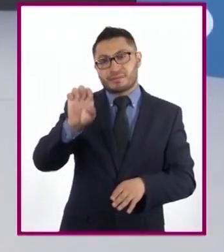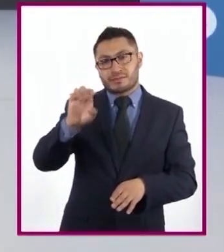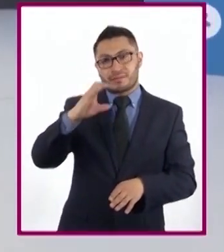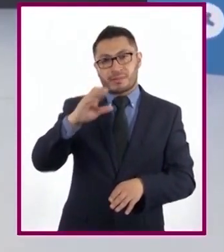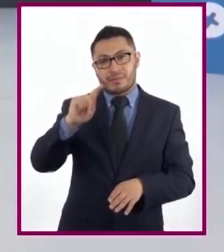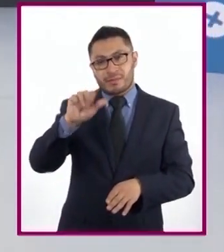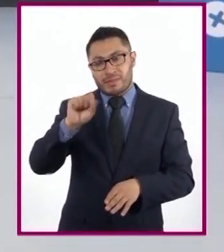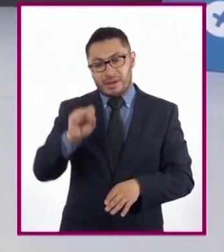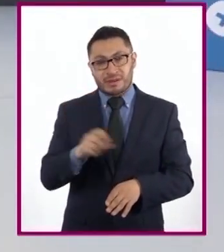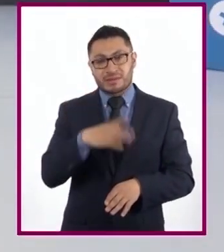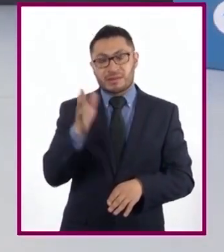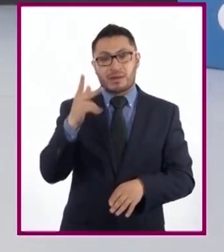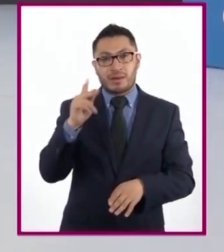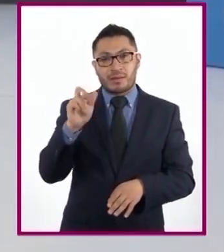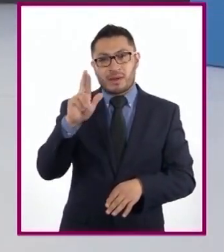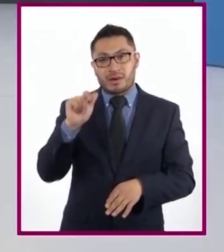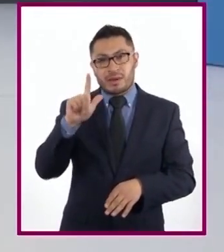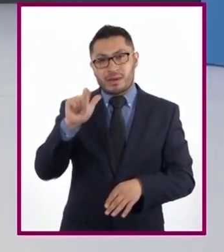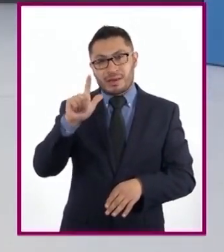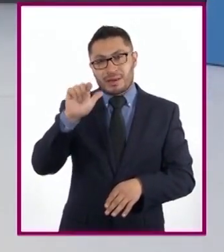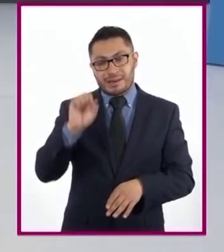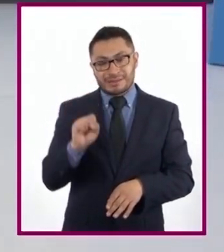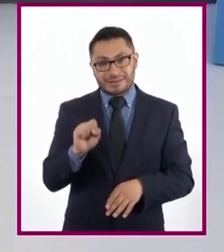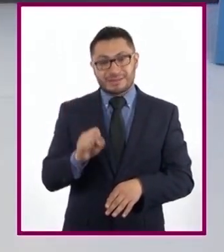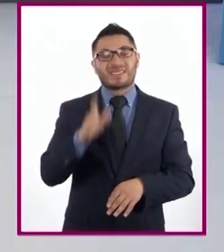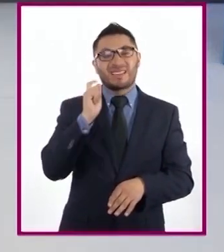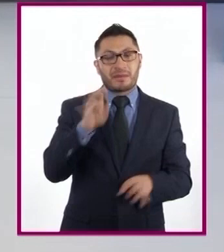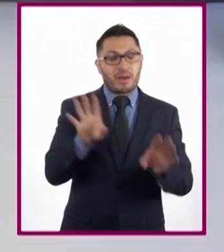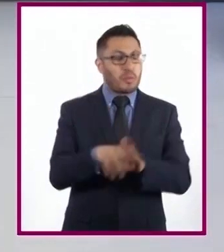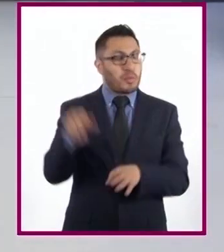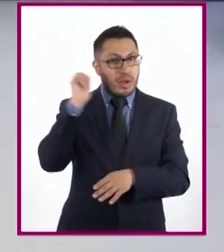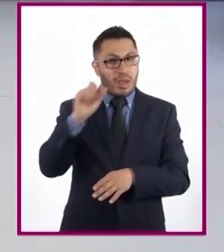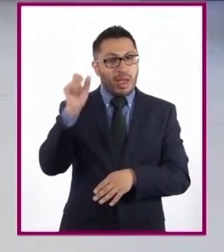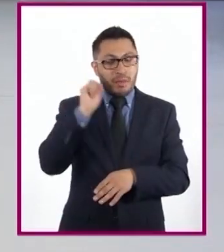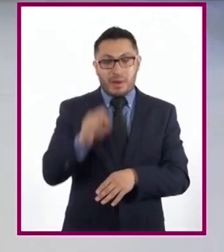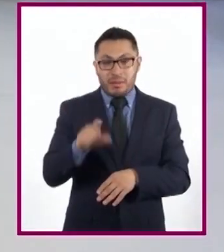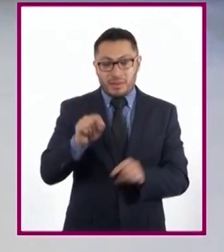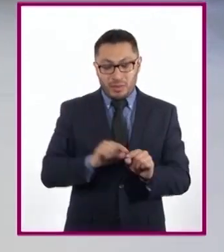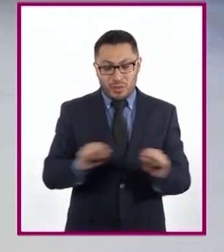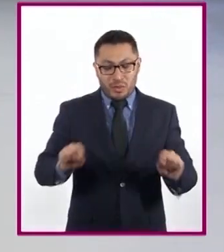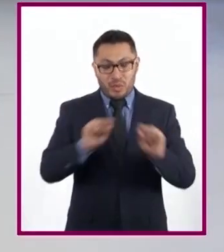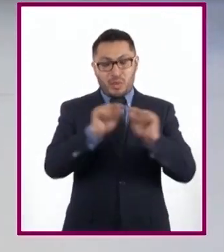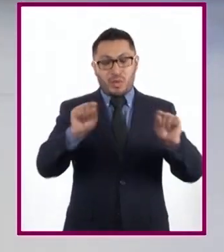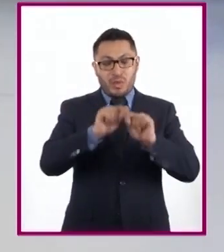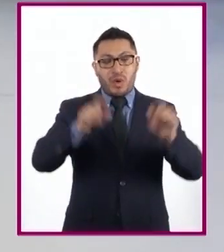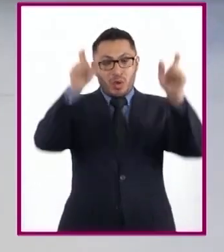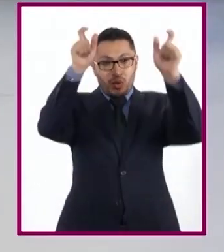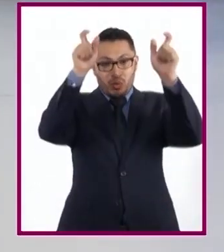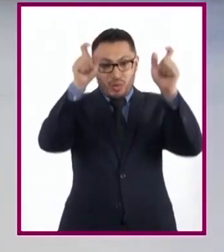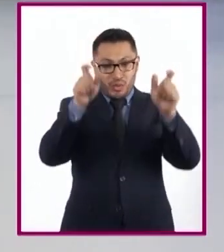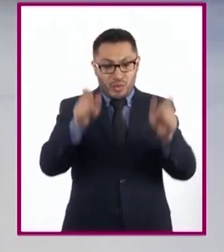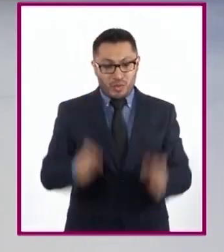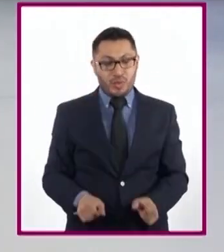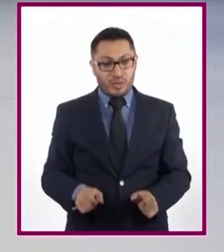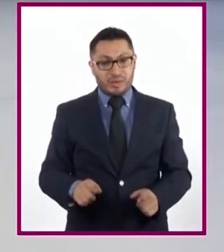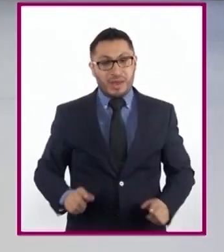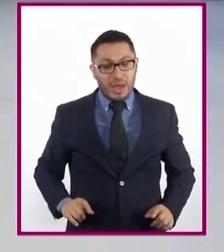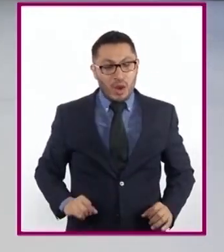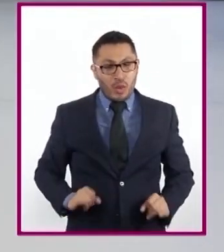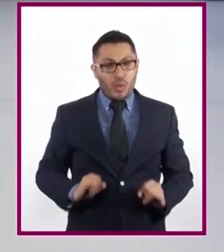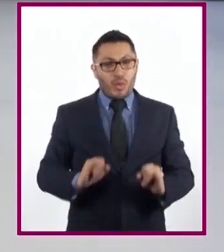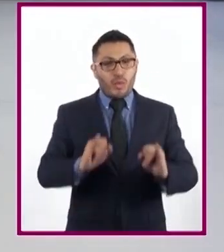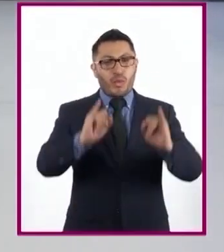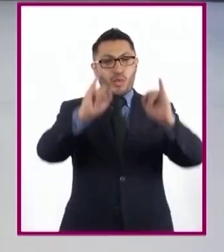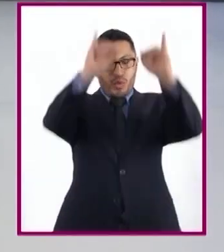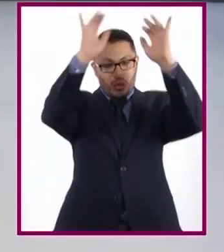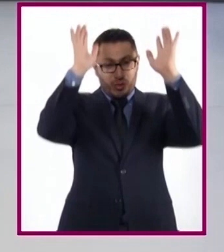equidistantes entre sí. Es decir, siempre mantienen la misma distancia entre ellas. y aunque prolonguemos su trayectoria hasta el